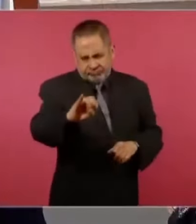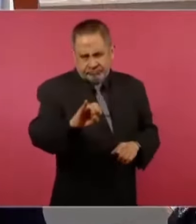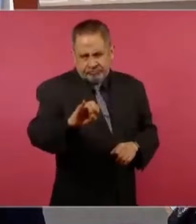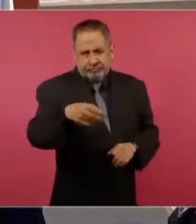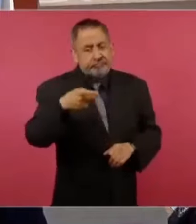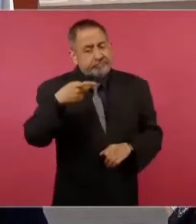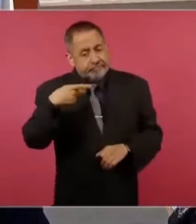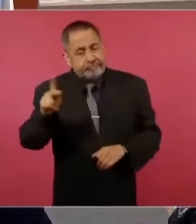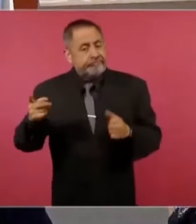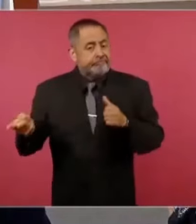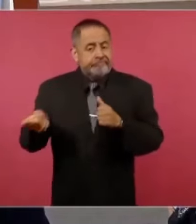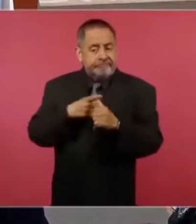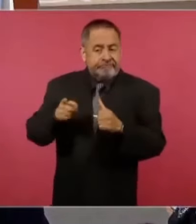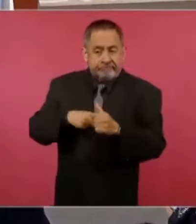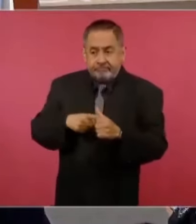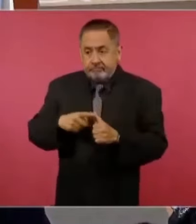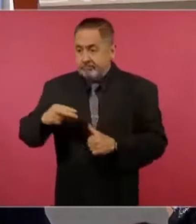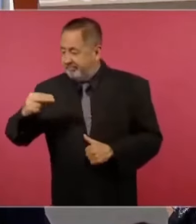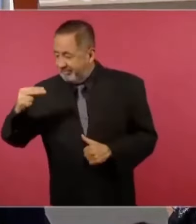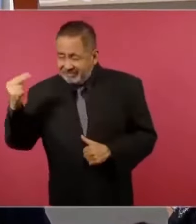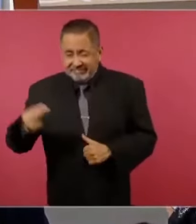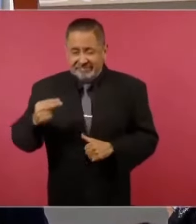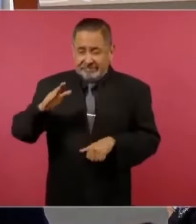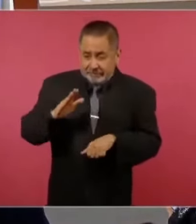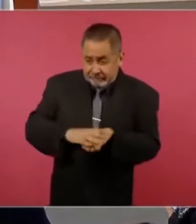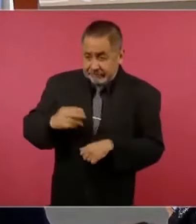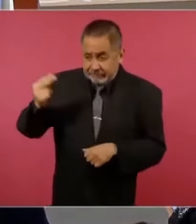apapachos a los que más lo